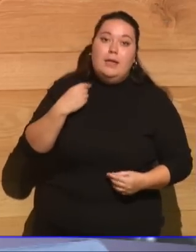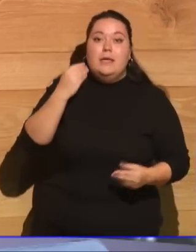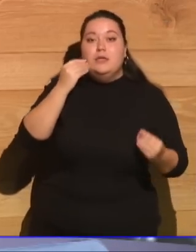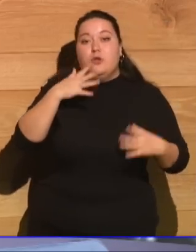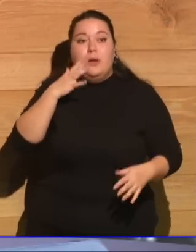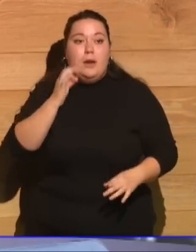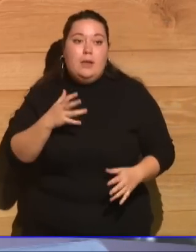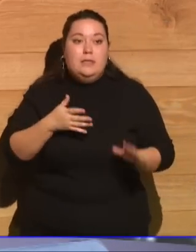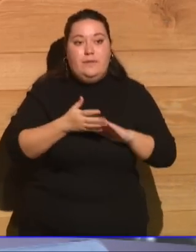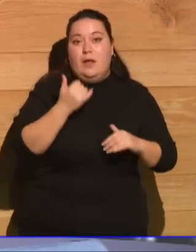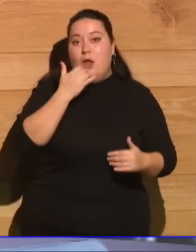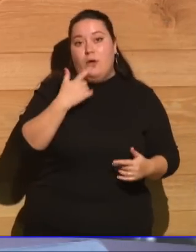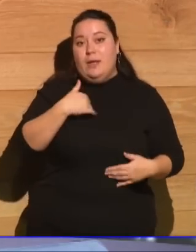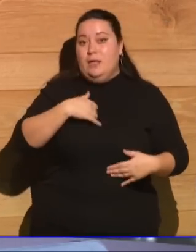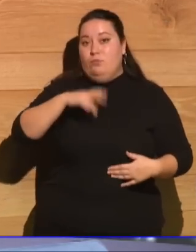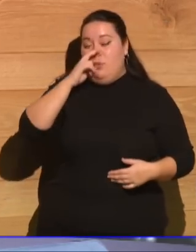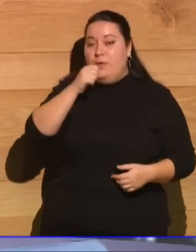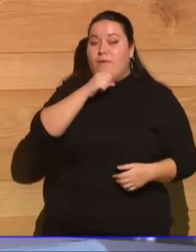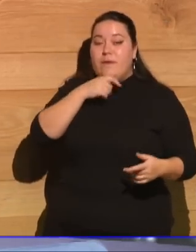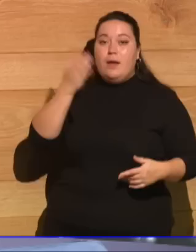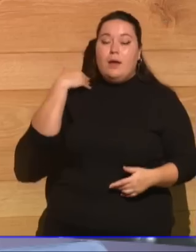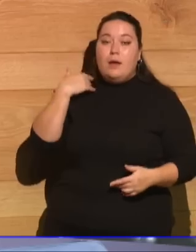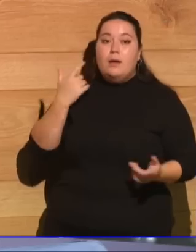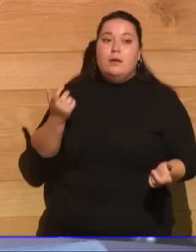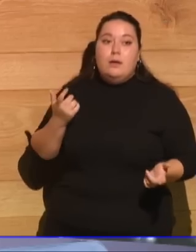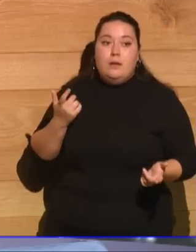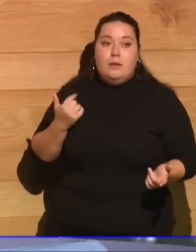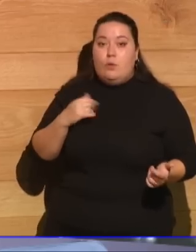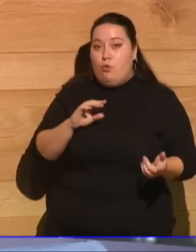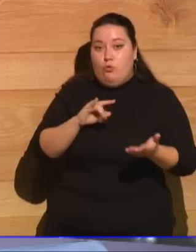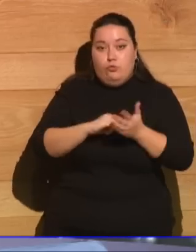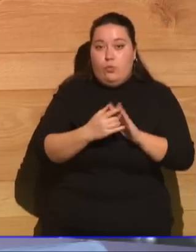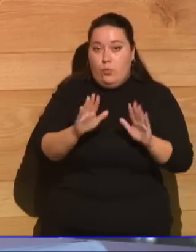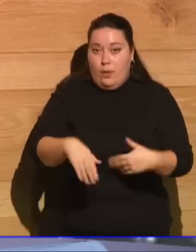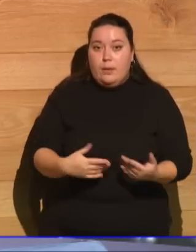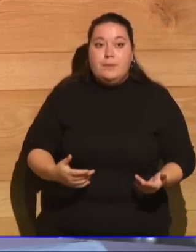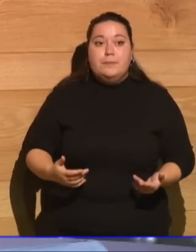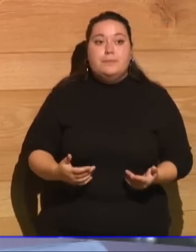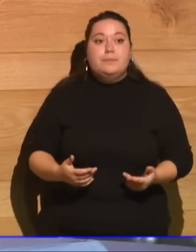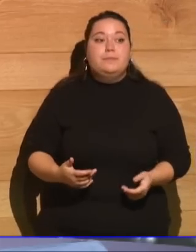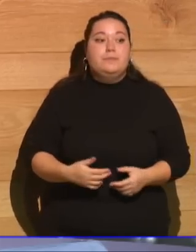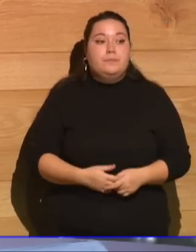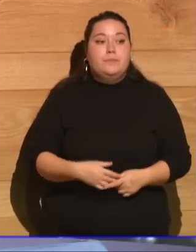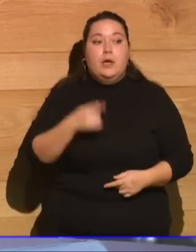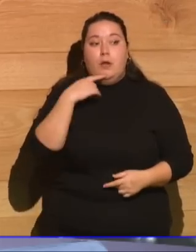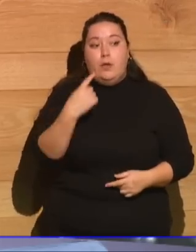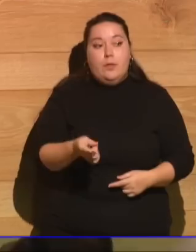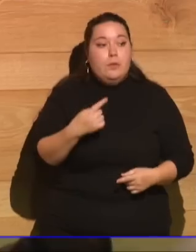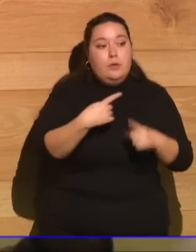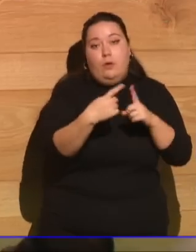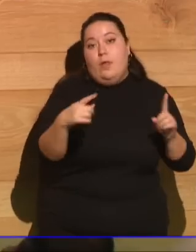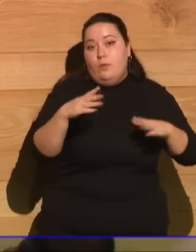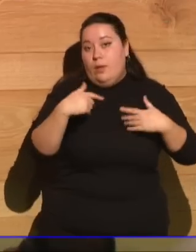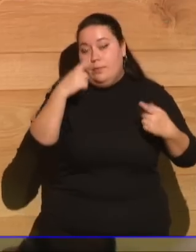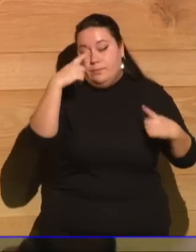que además es más vieja que el mundo y que es de la que se seguirá hablando en los próximos 200 años y que no tiene resolución. La mencionamos y luego ya cada uno en su casa la resuelve. A